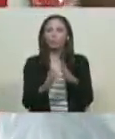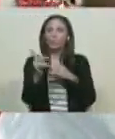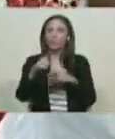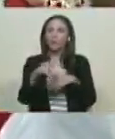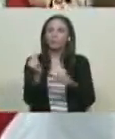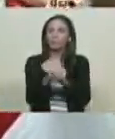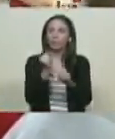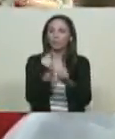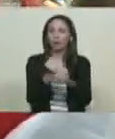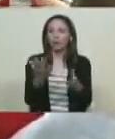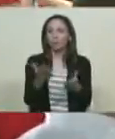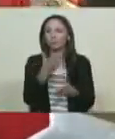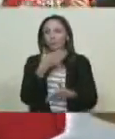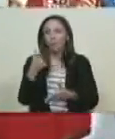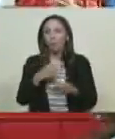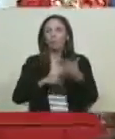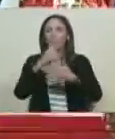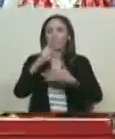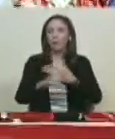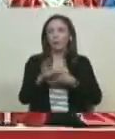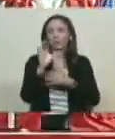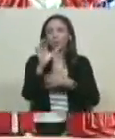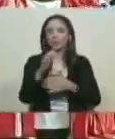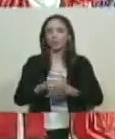la construcción del Plan de la Patria